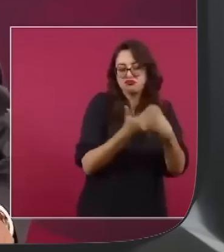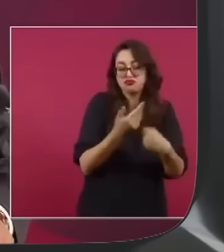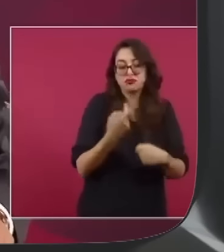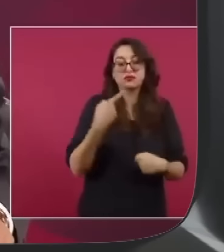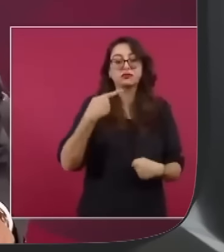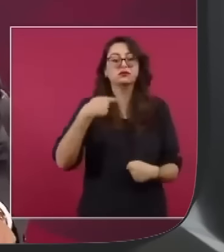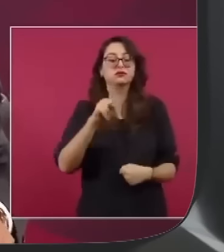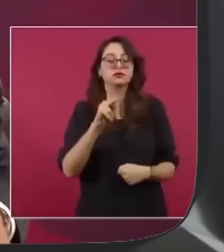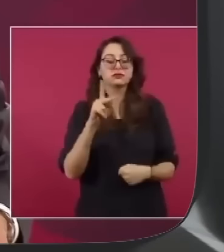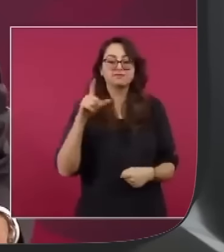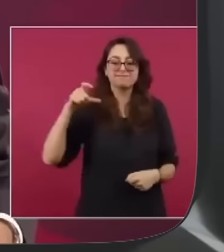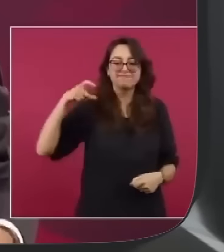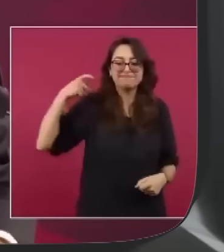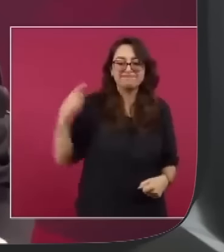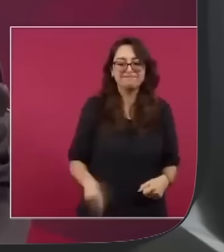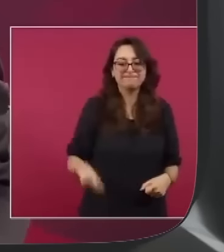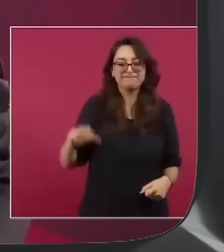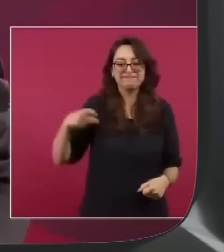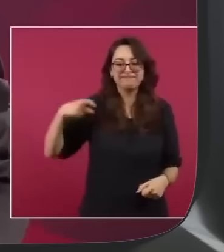No saben